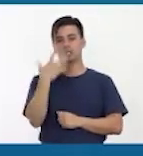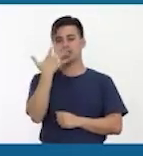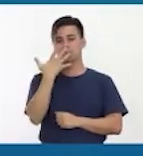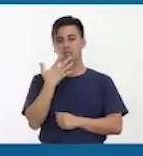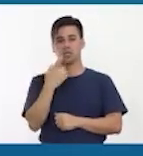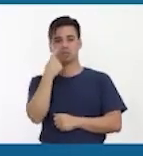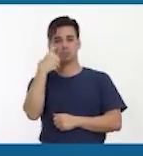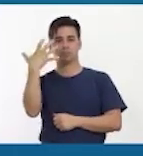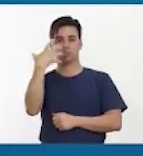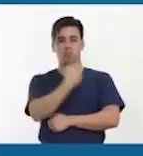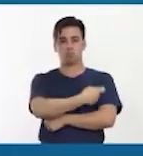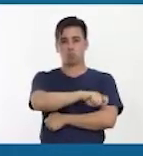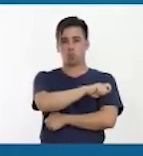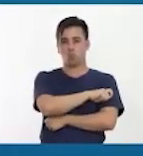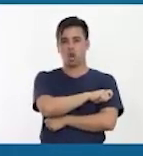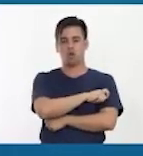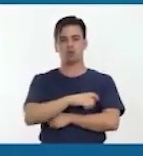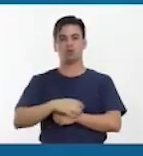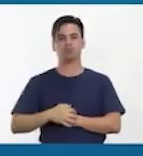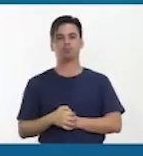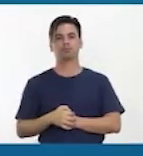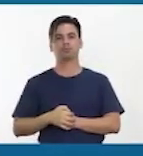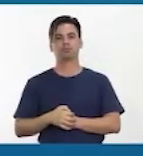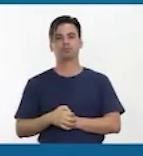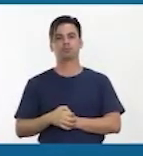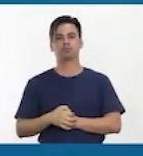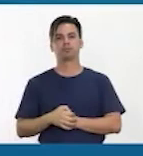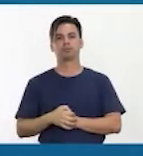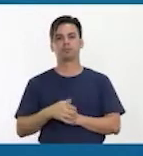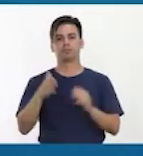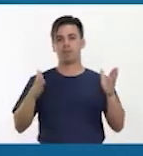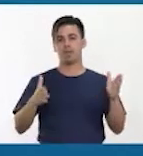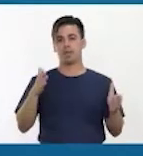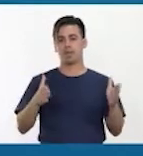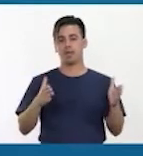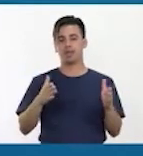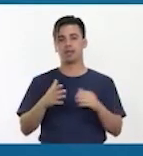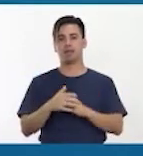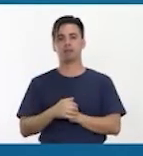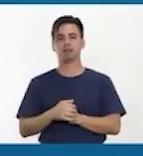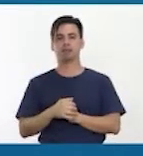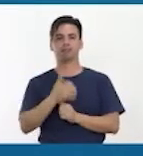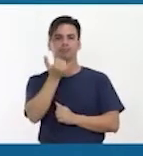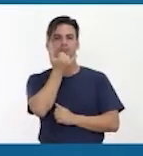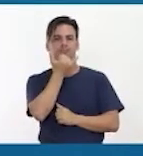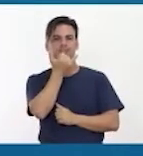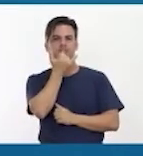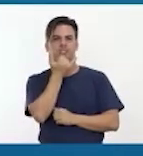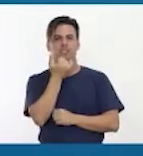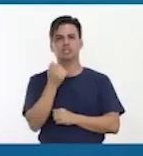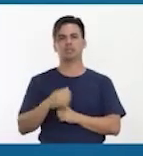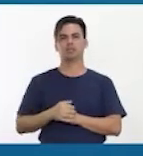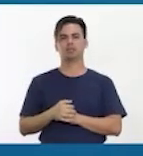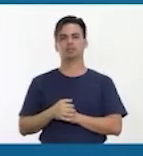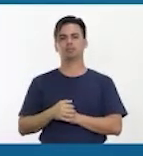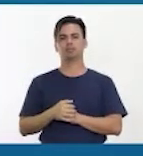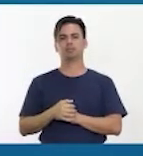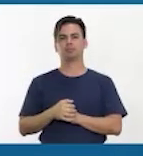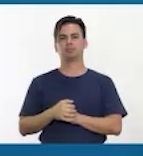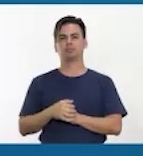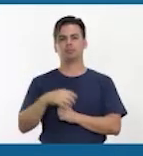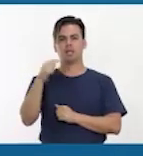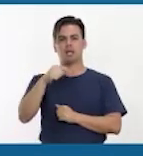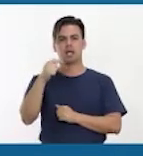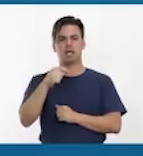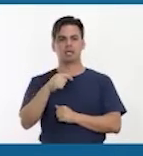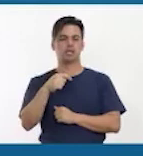figuras del movimiento comunista, obrero y democrático en el periodo y la crisis definitiva de la democracia burguesa en